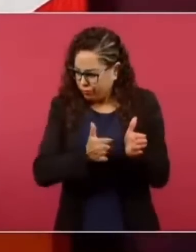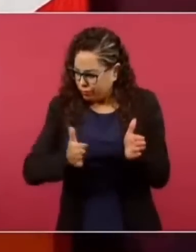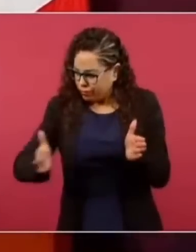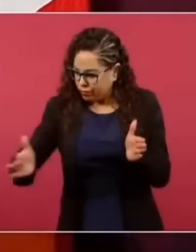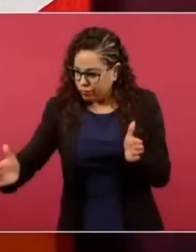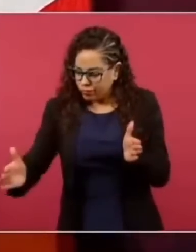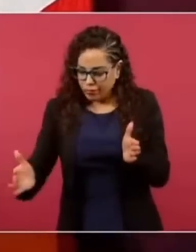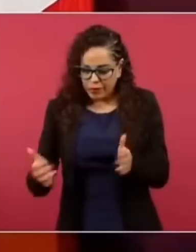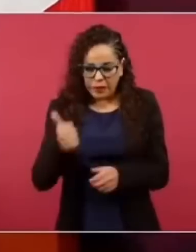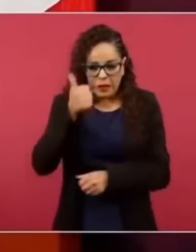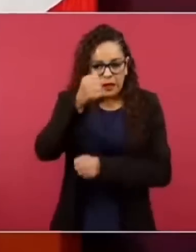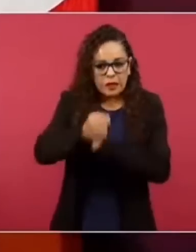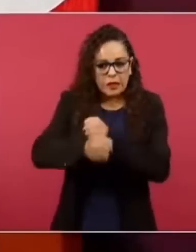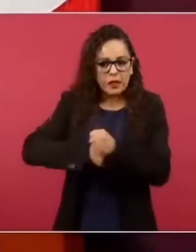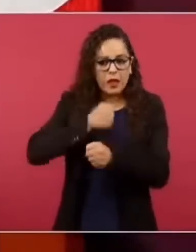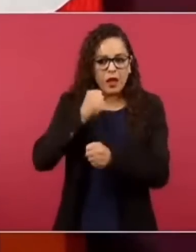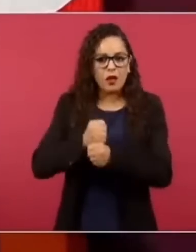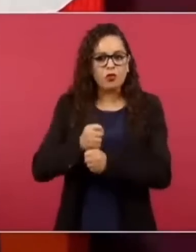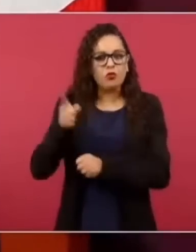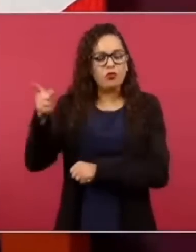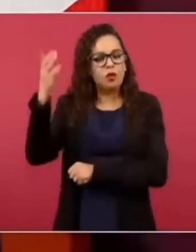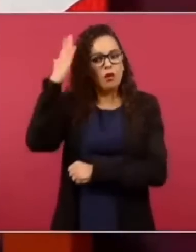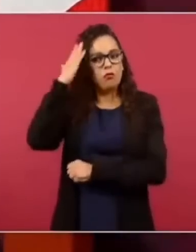6 años de secretario,